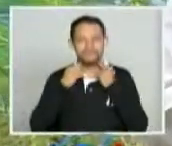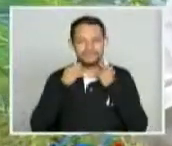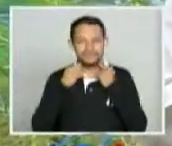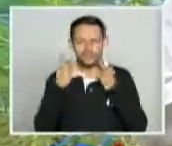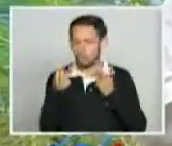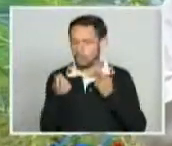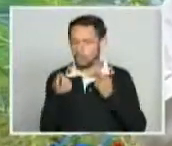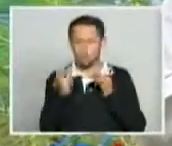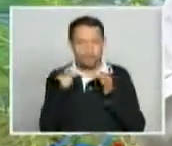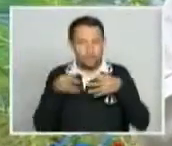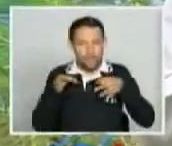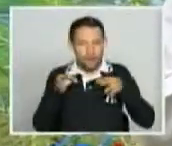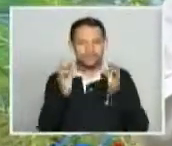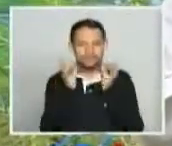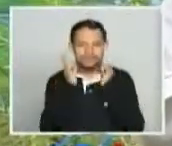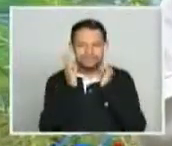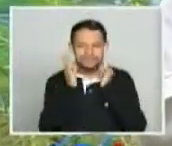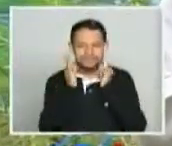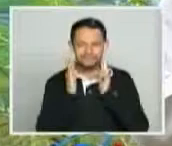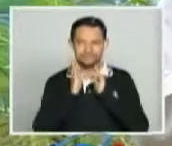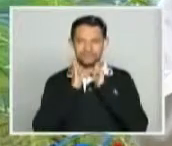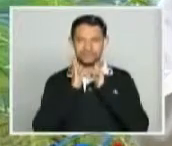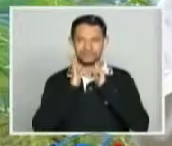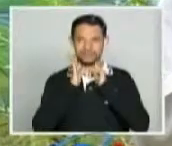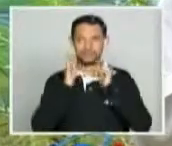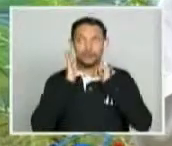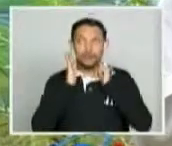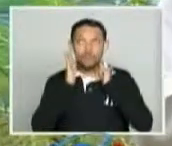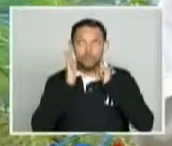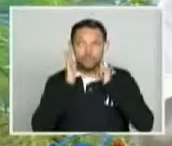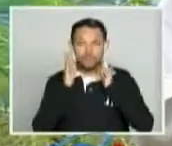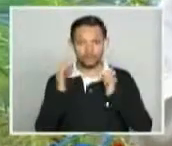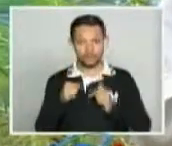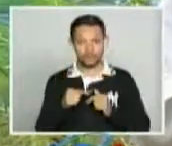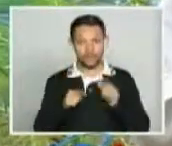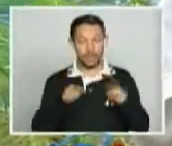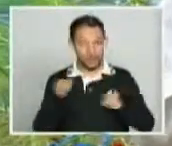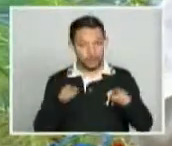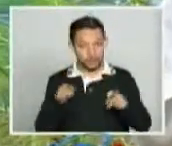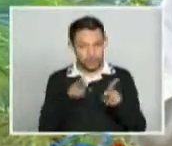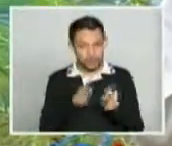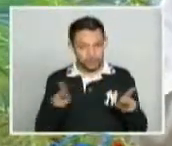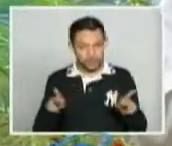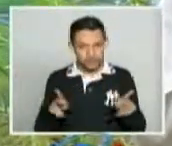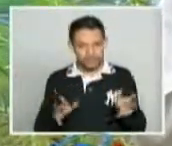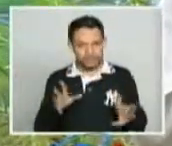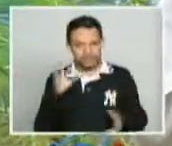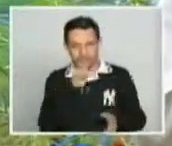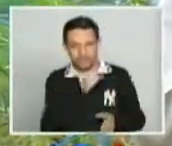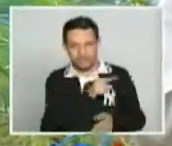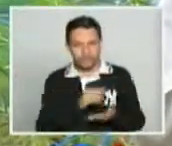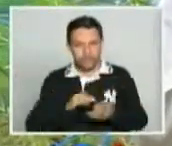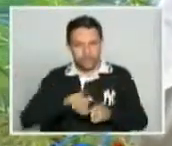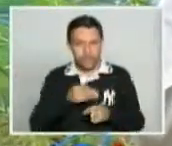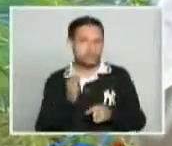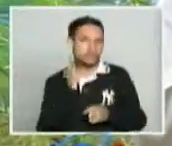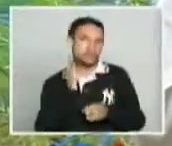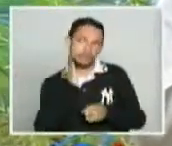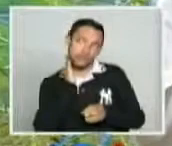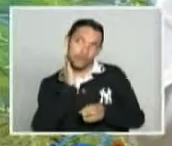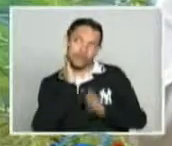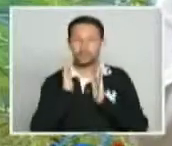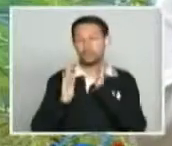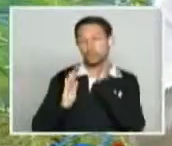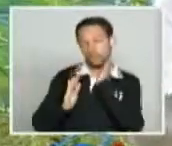masas. Y en estos pacientes, cuando ustedes se estén afeitando, cuando se estén untando una cremita, examínese